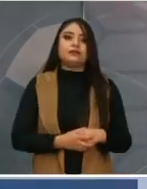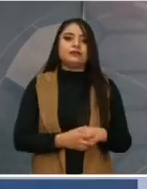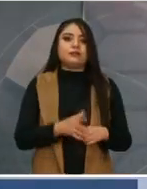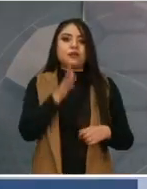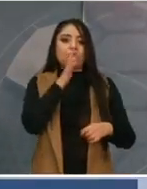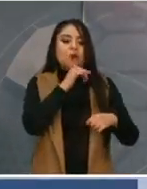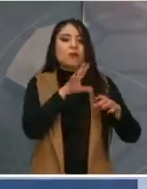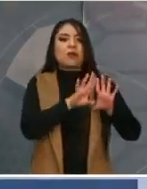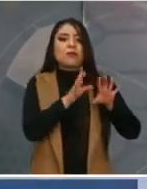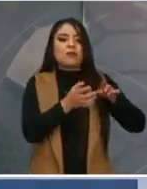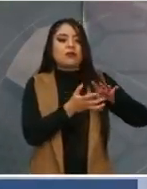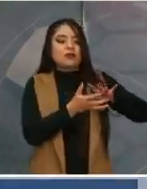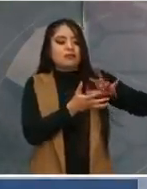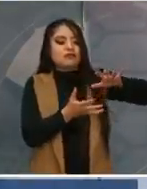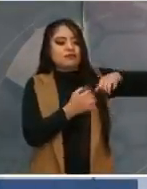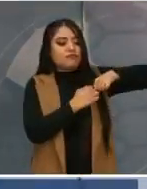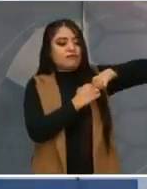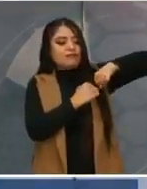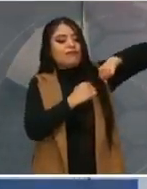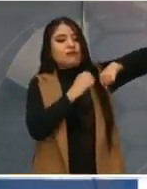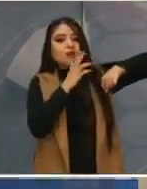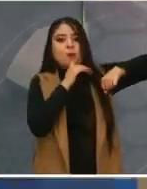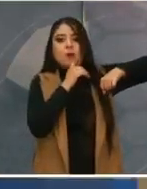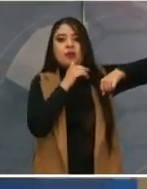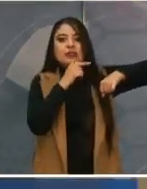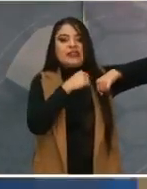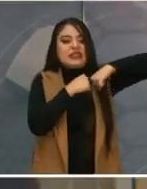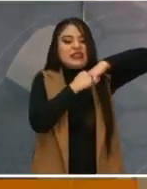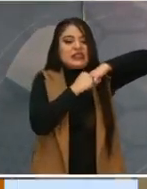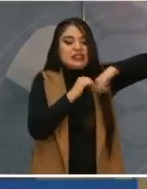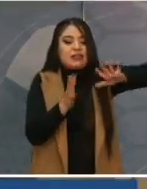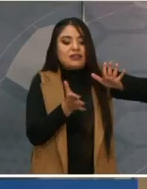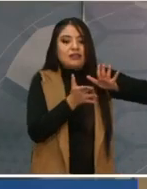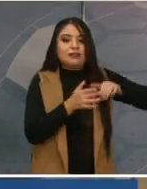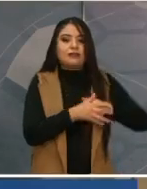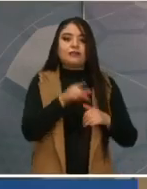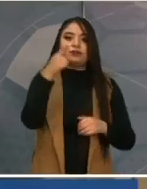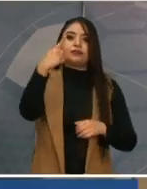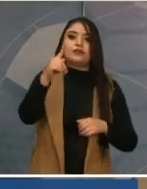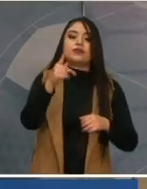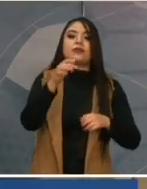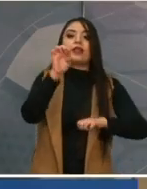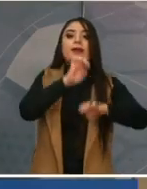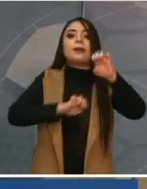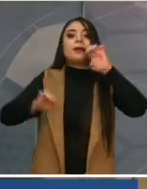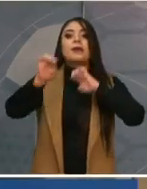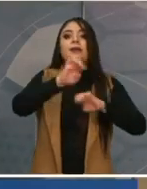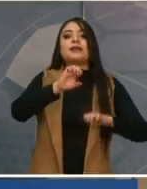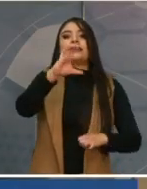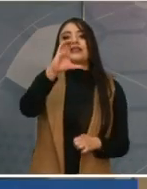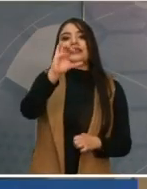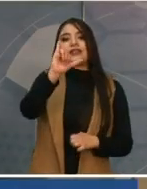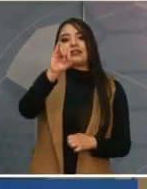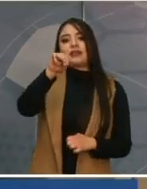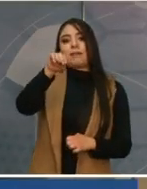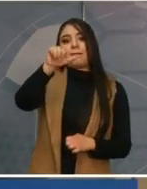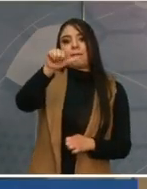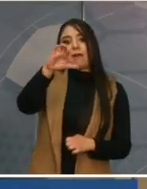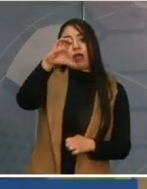ahorita pues los responsables fue la empresa de Simaco. Simaco fue el que atropelló al niño,